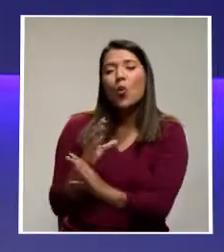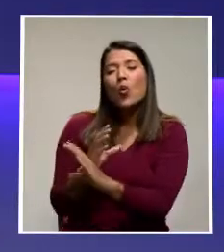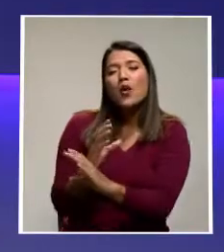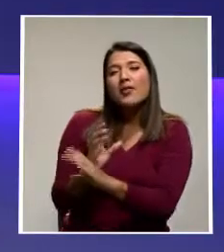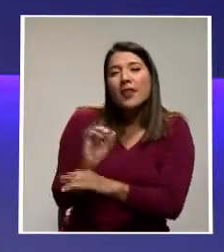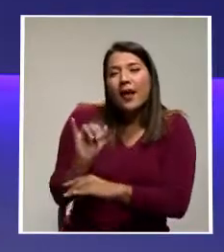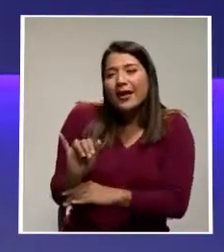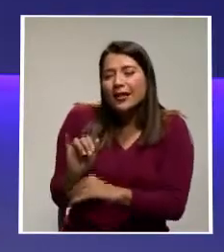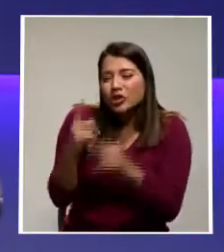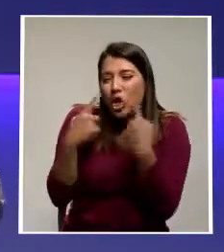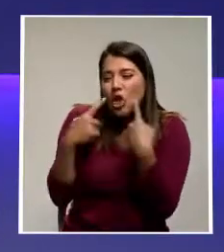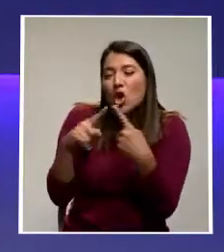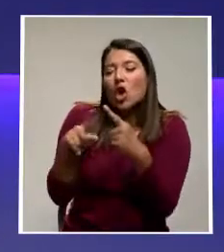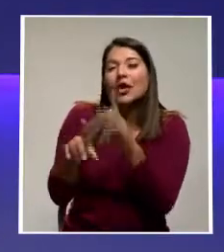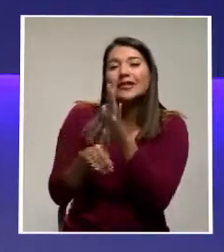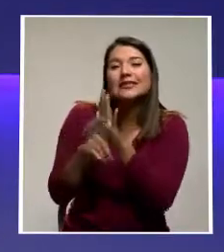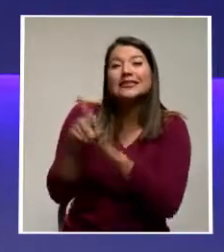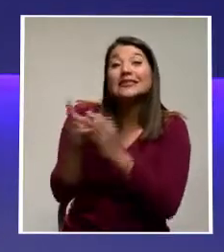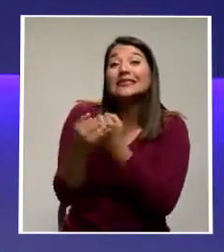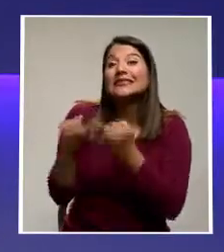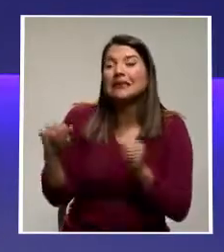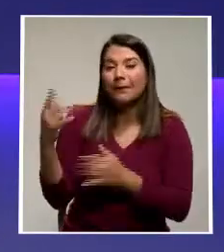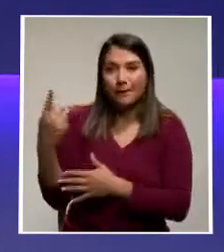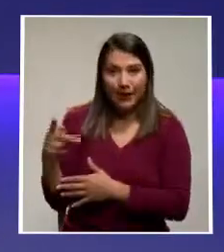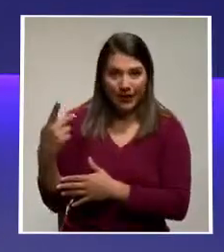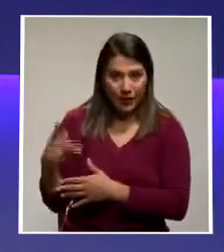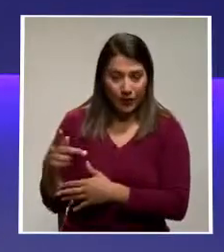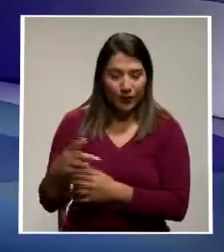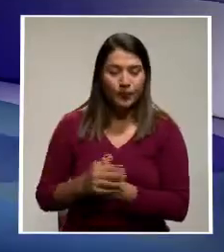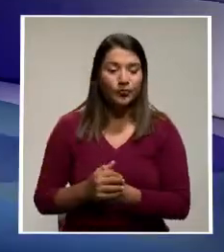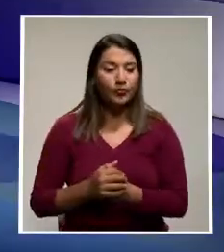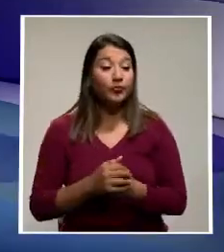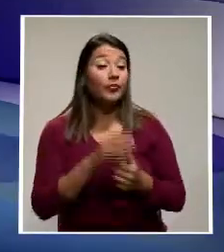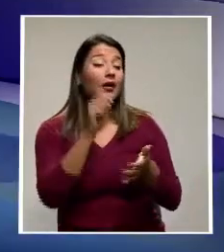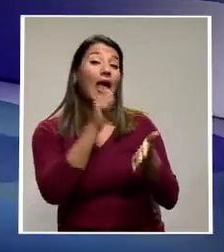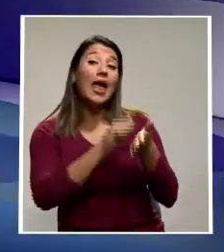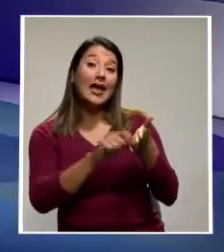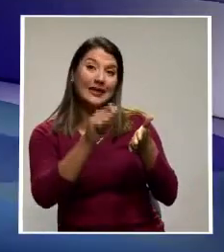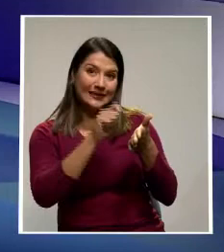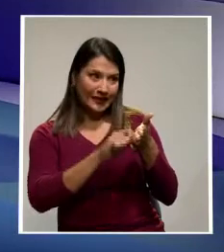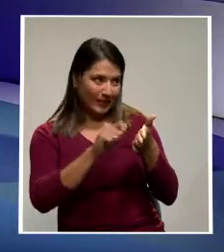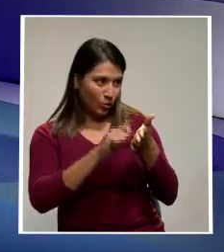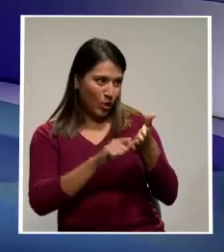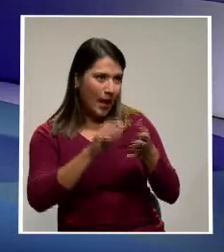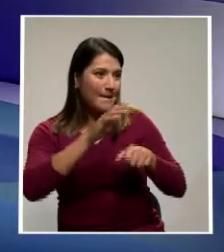hacerlo surgir sin peligro. La escritura